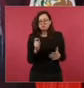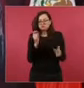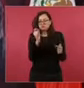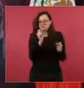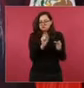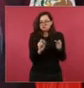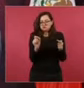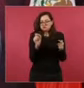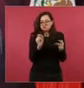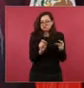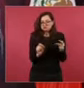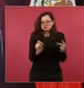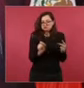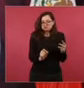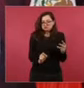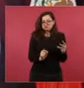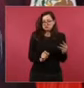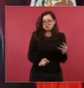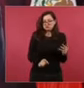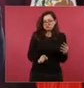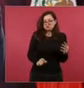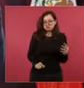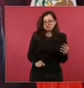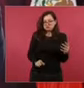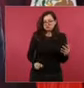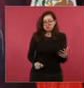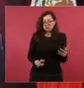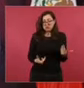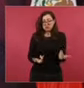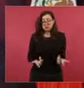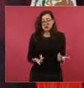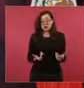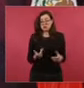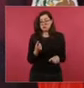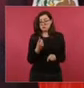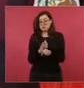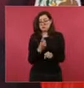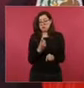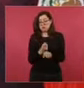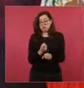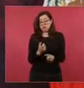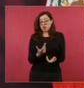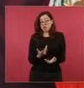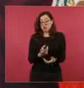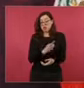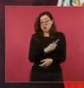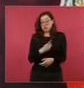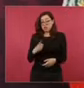porque va a ser después de que